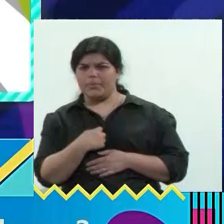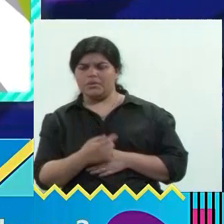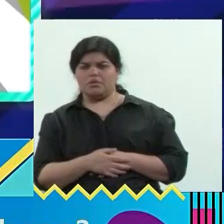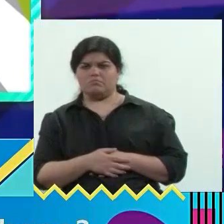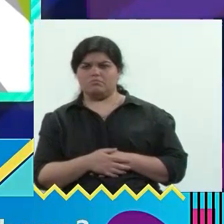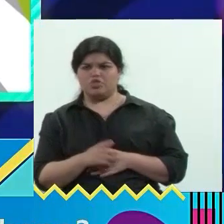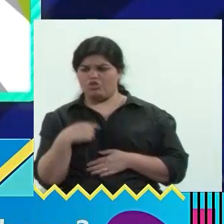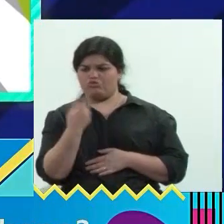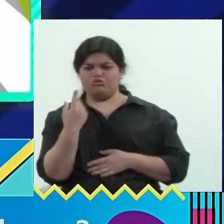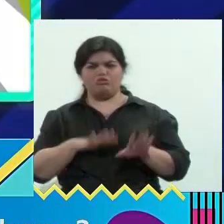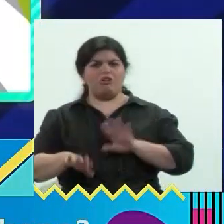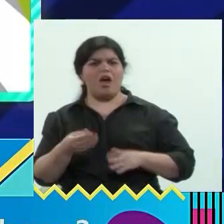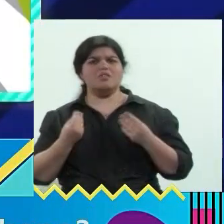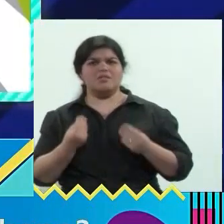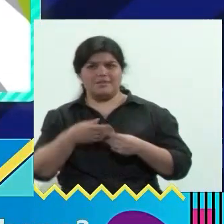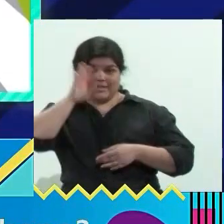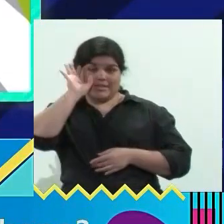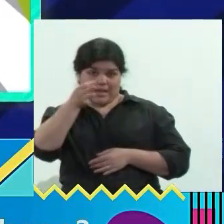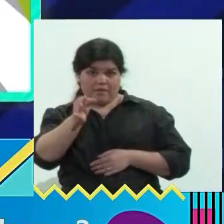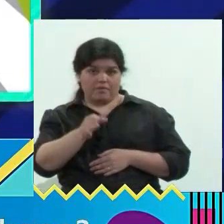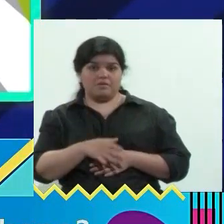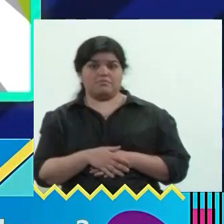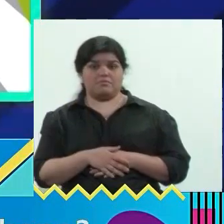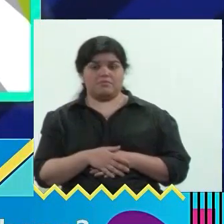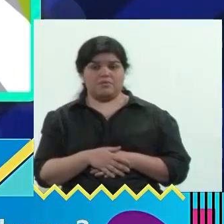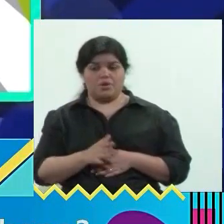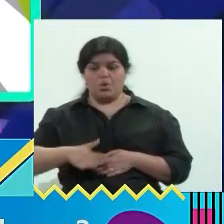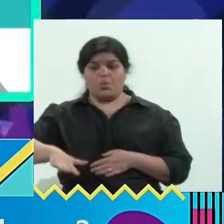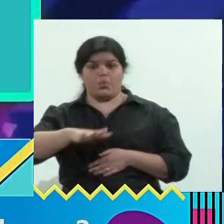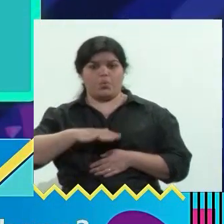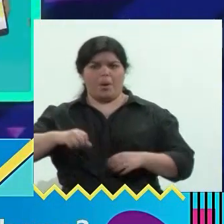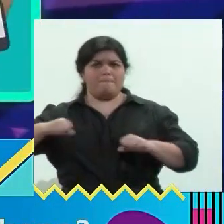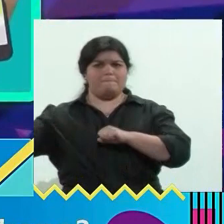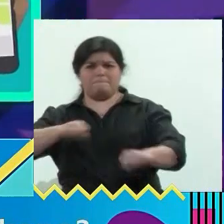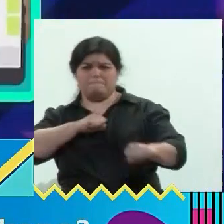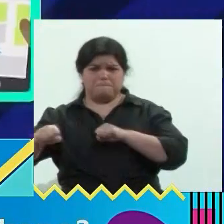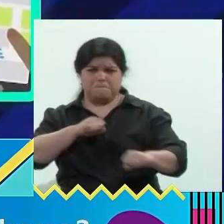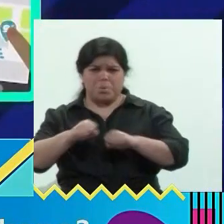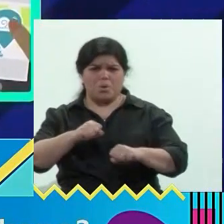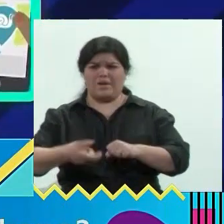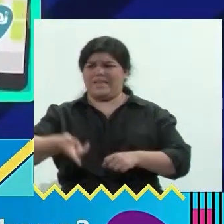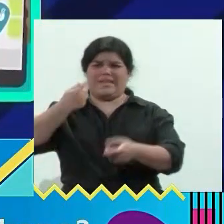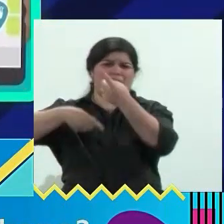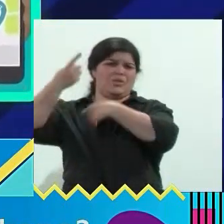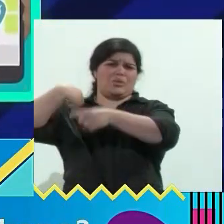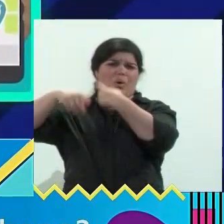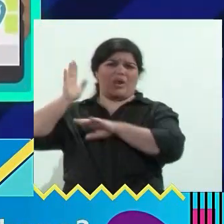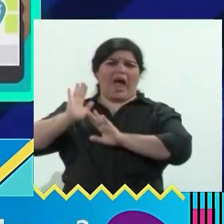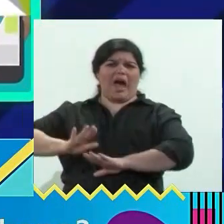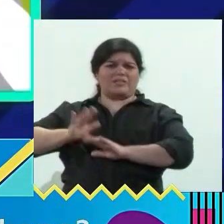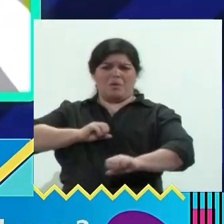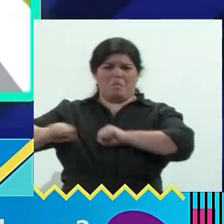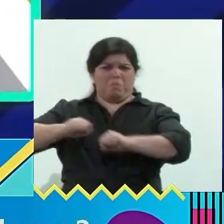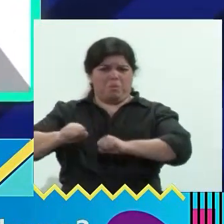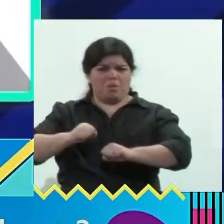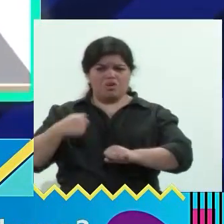nosotros para, a sabiendas que vivimos en un lugar que está afectado seriamente en términos históricos por muchos eventos de ese tipo,